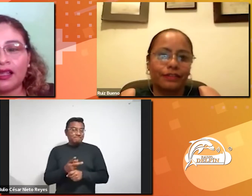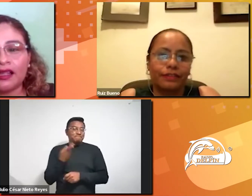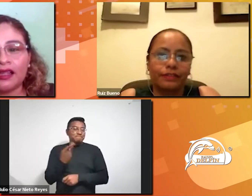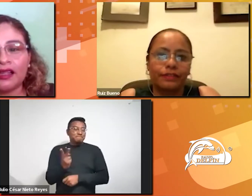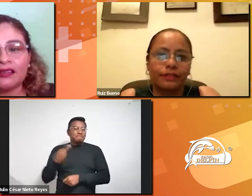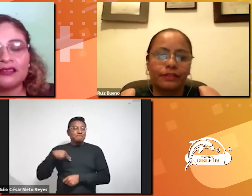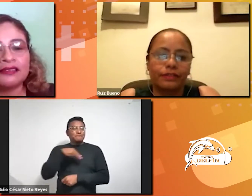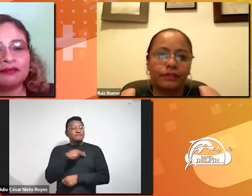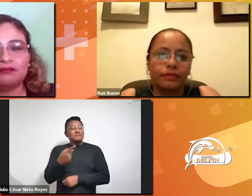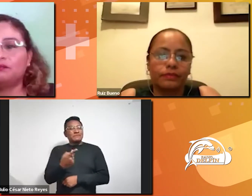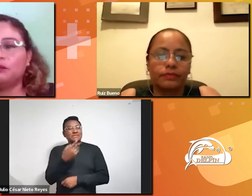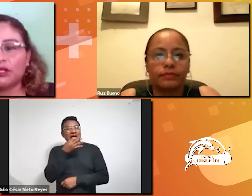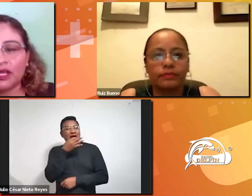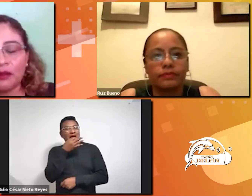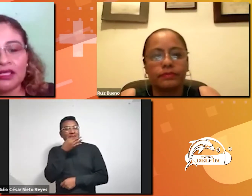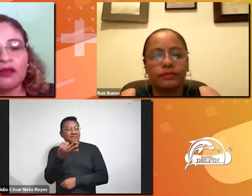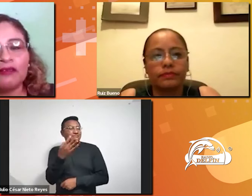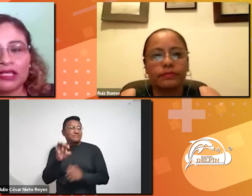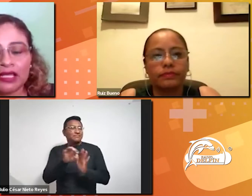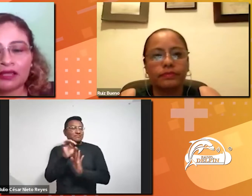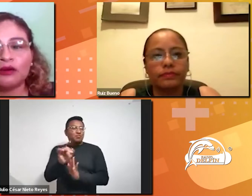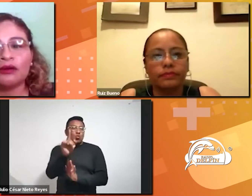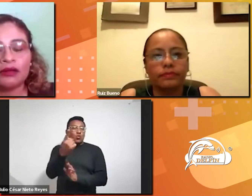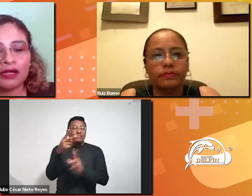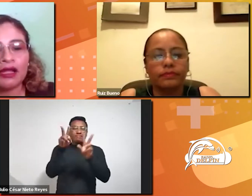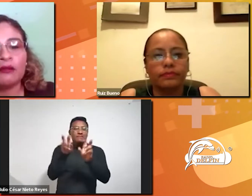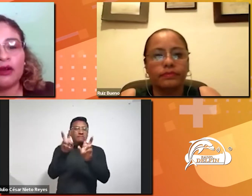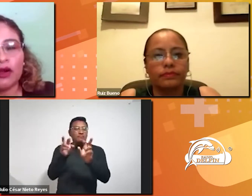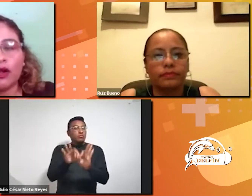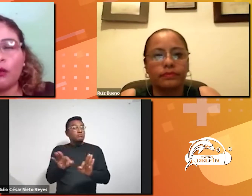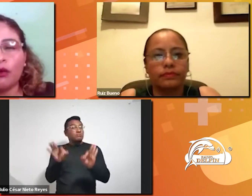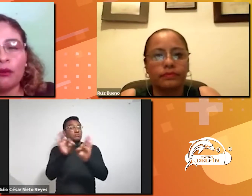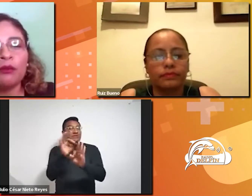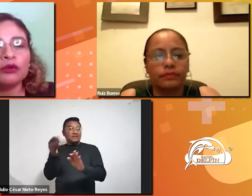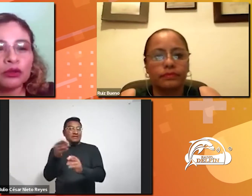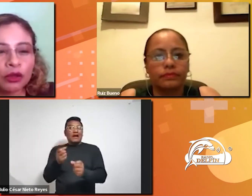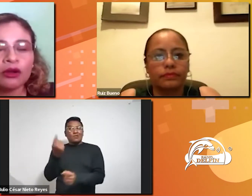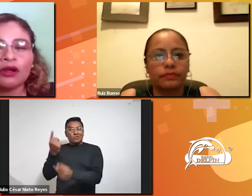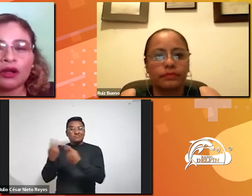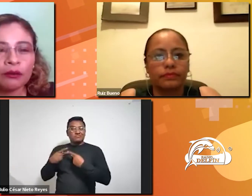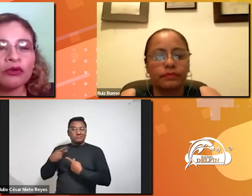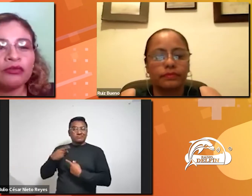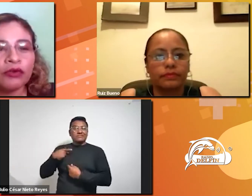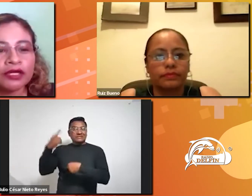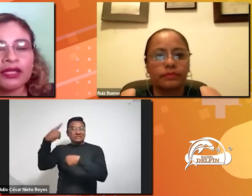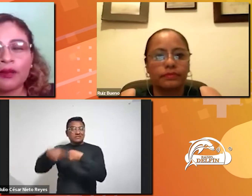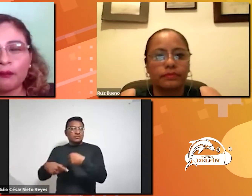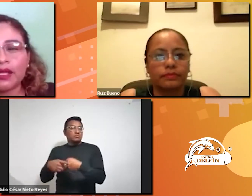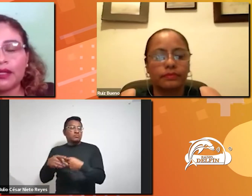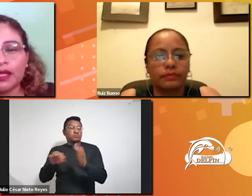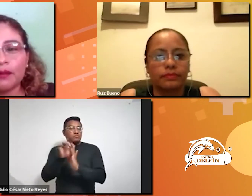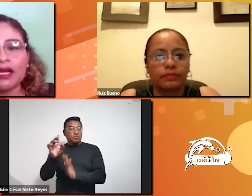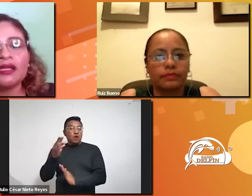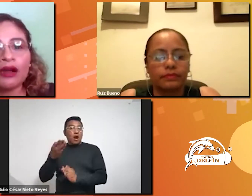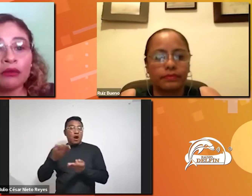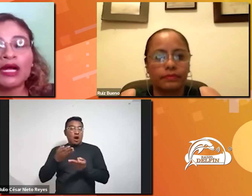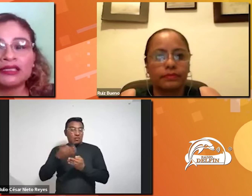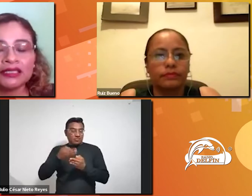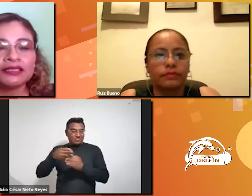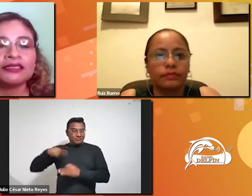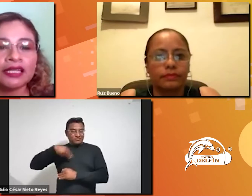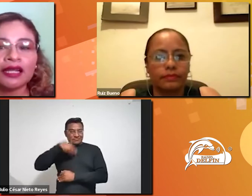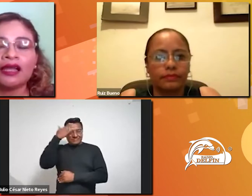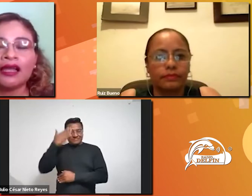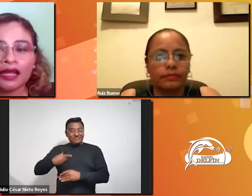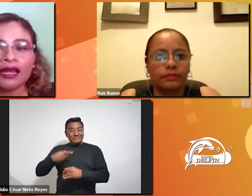que pues ha venido afectando. Creo que hubo un punto muy fuerte en pandemia y aún